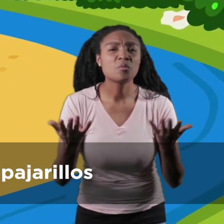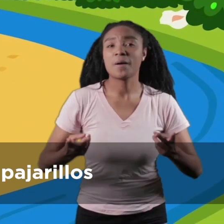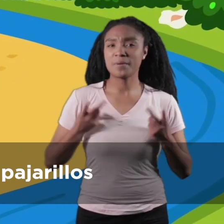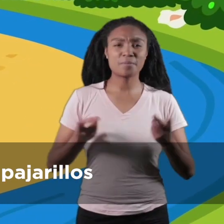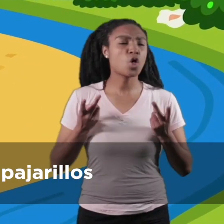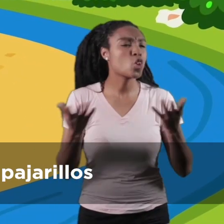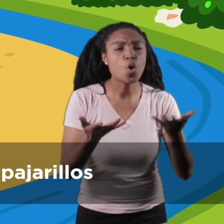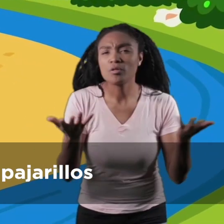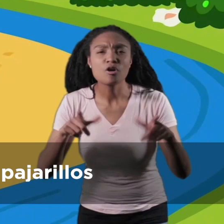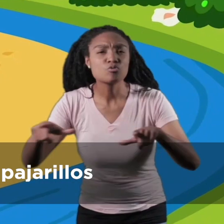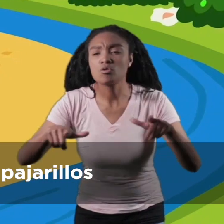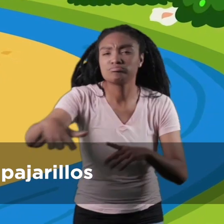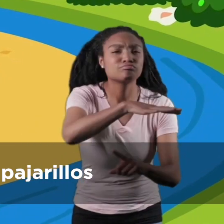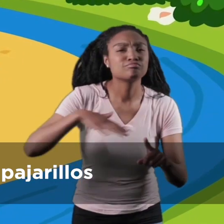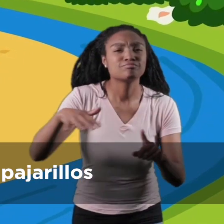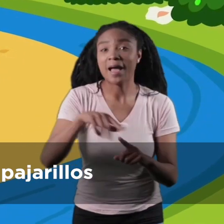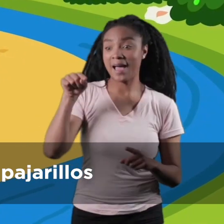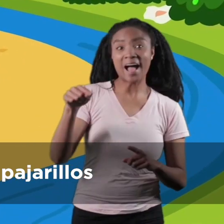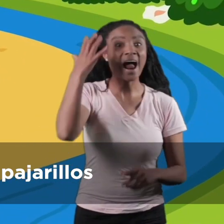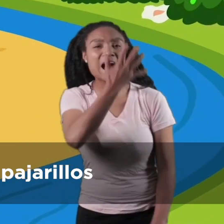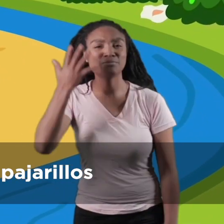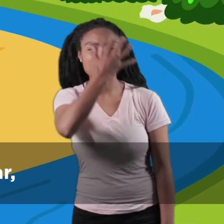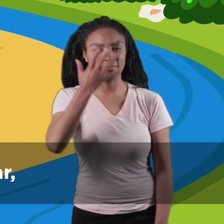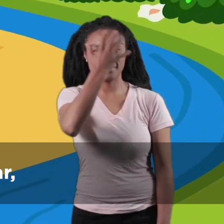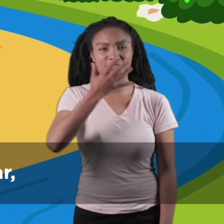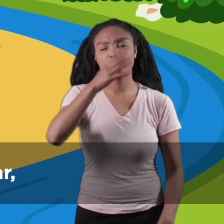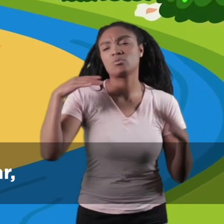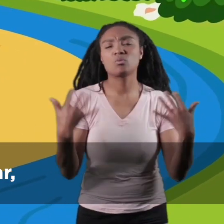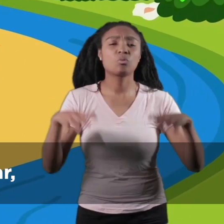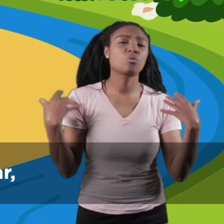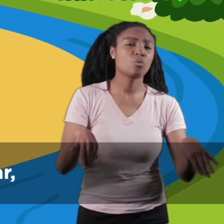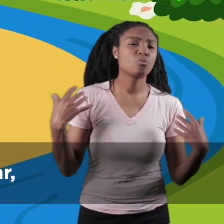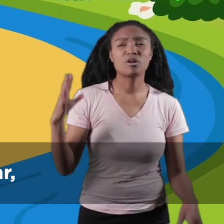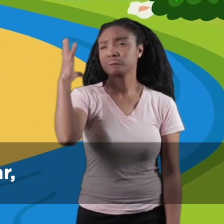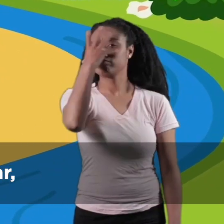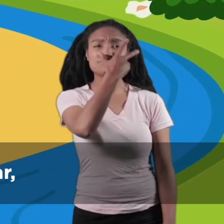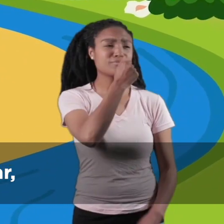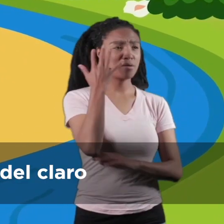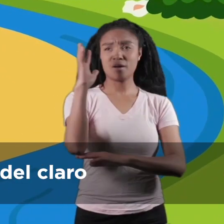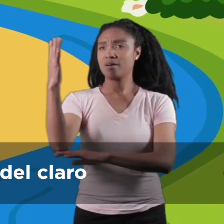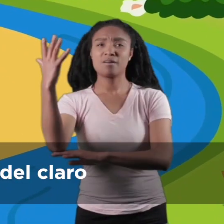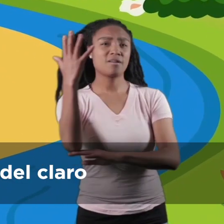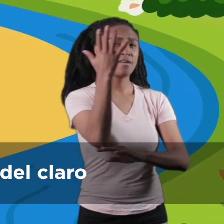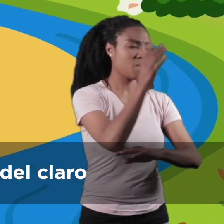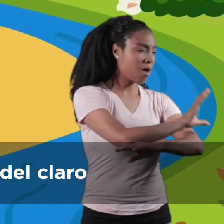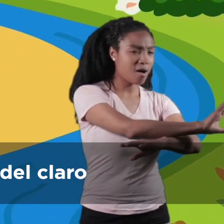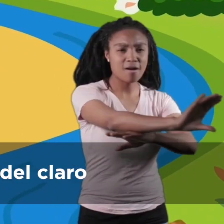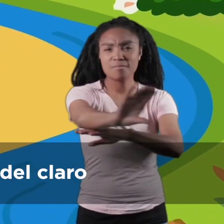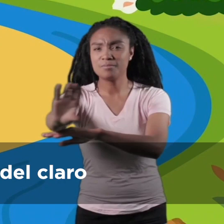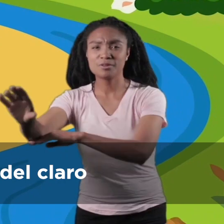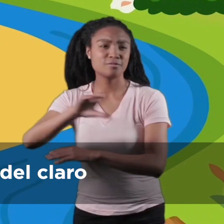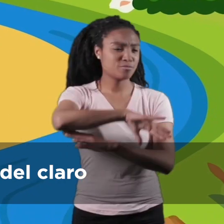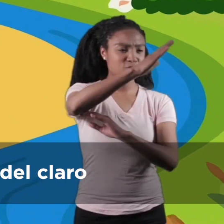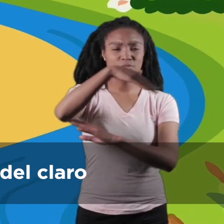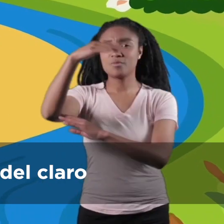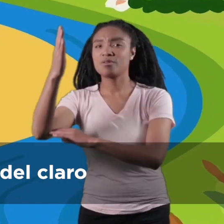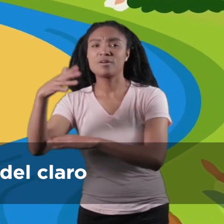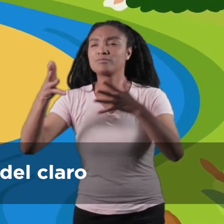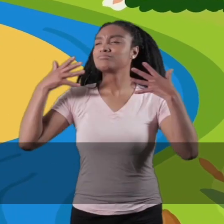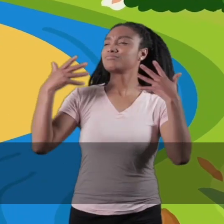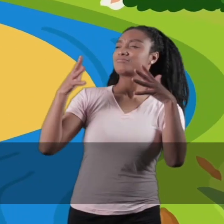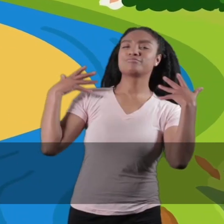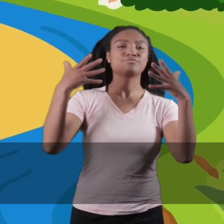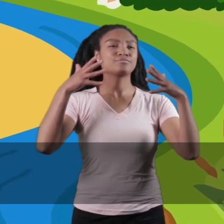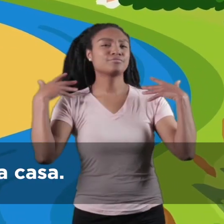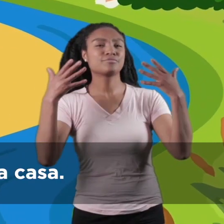de diferentes frutas y pajarillos que con su lindo cantar arrullan el paso del tiempo y del